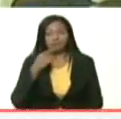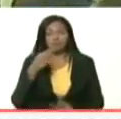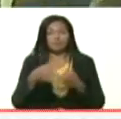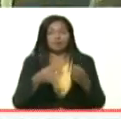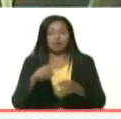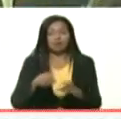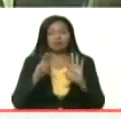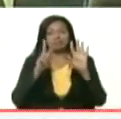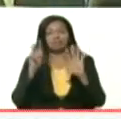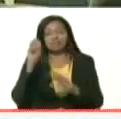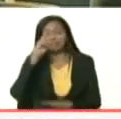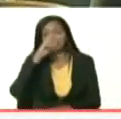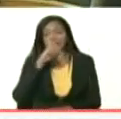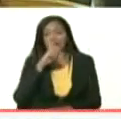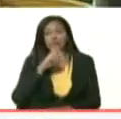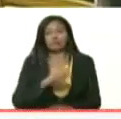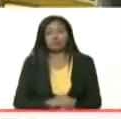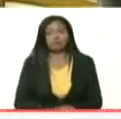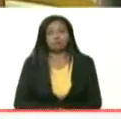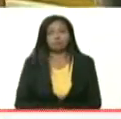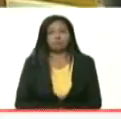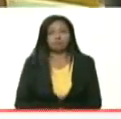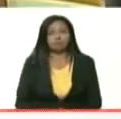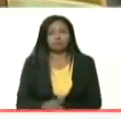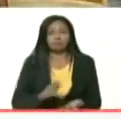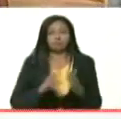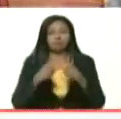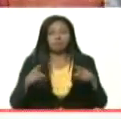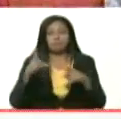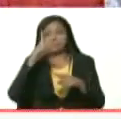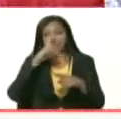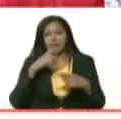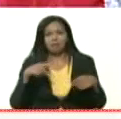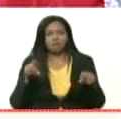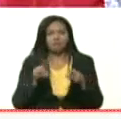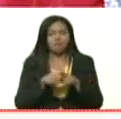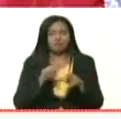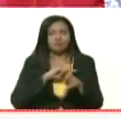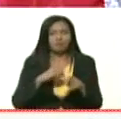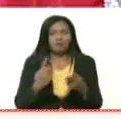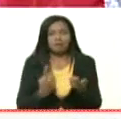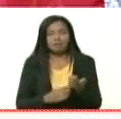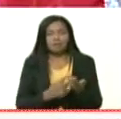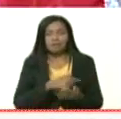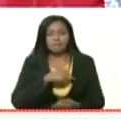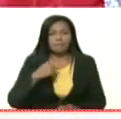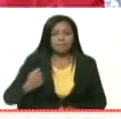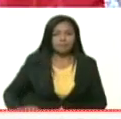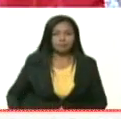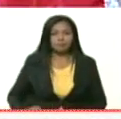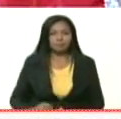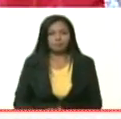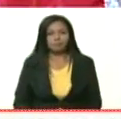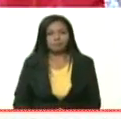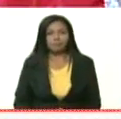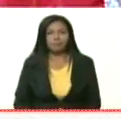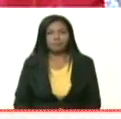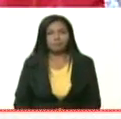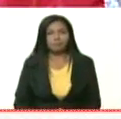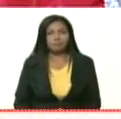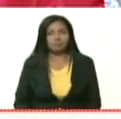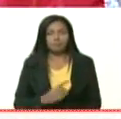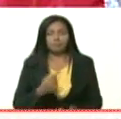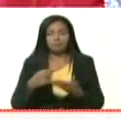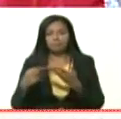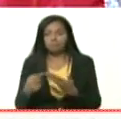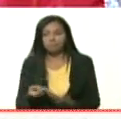a 70 años del cumpleaños maravilloso de nuestra hermana mayor, la República Popular China, son muchas cosas las que